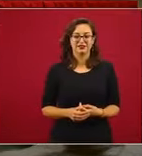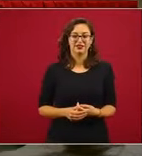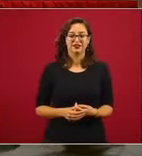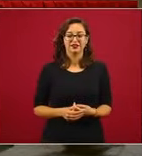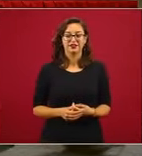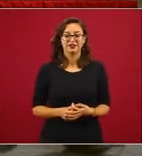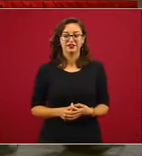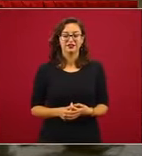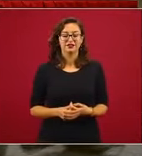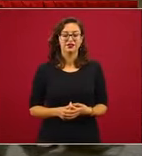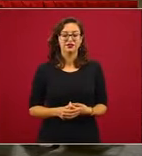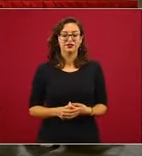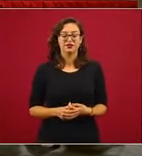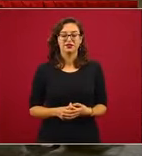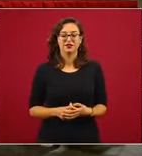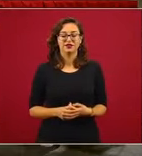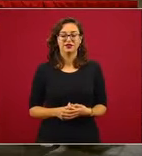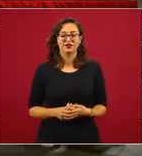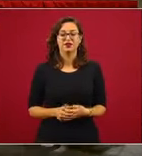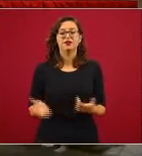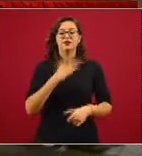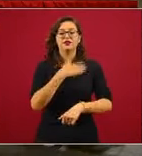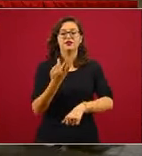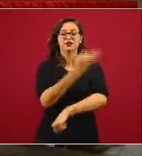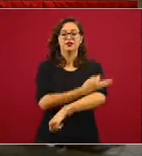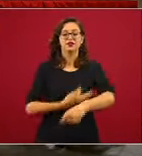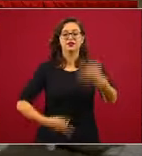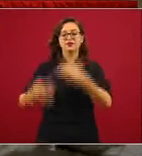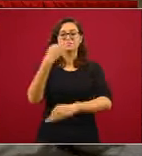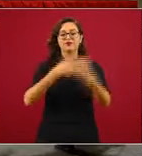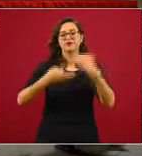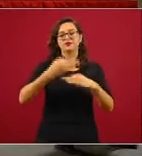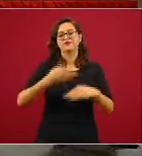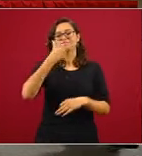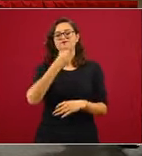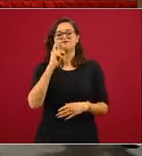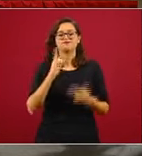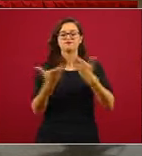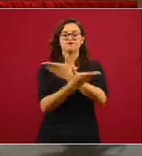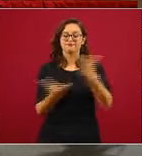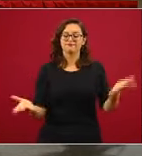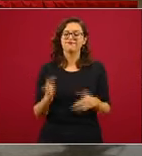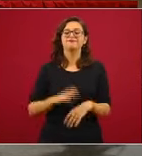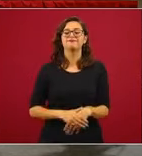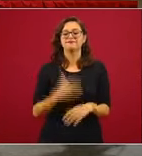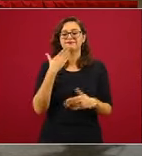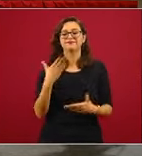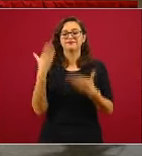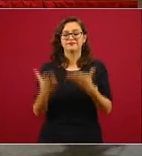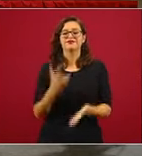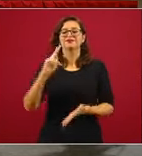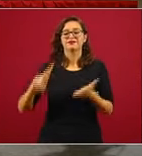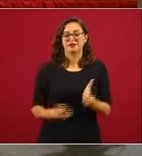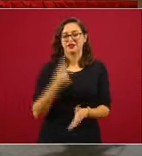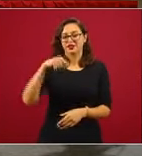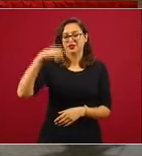Bien, pues muy buenas tardes con todas y con todos. Bienvenidos nuevamente a la conferencia vespertina sobre